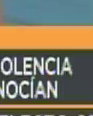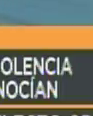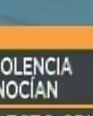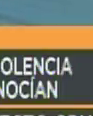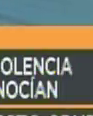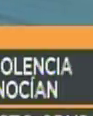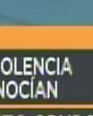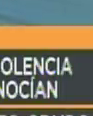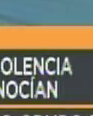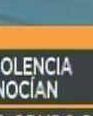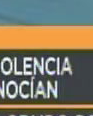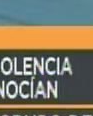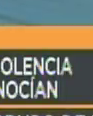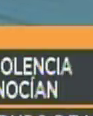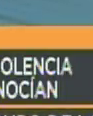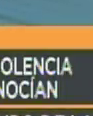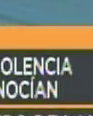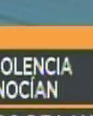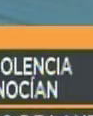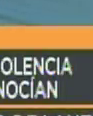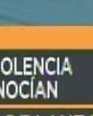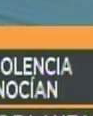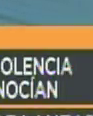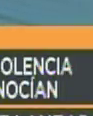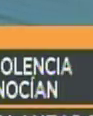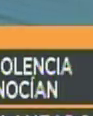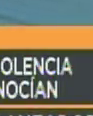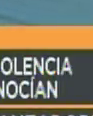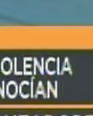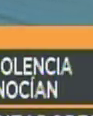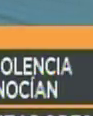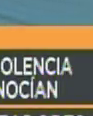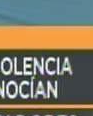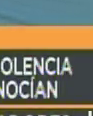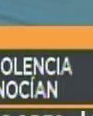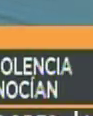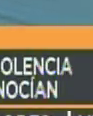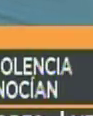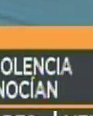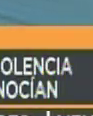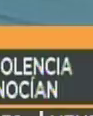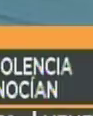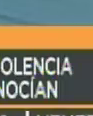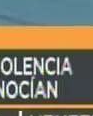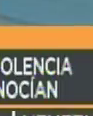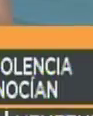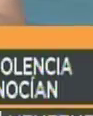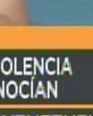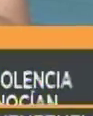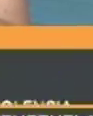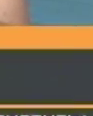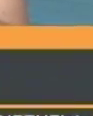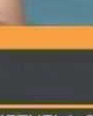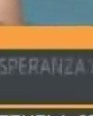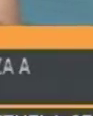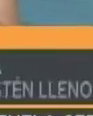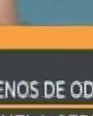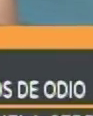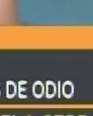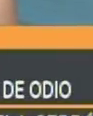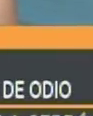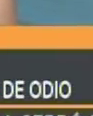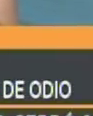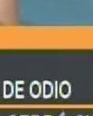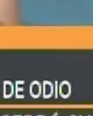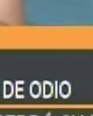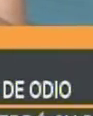las campañas de xenofobia que nosotros estamos viendo hoy en Colombia contra los venezolanos. Eso ha inspirado las campañas de xenofobia